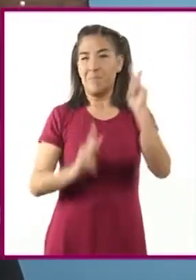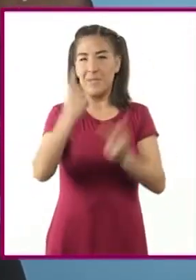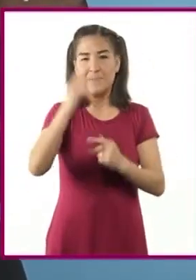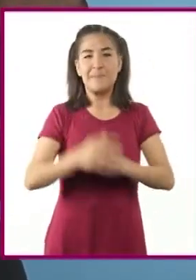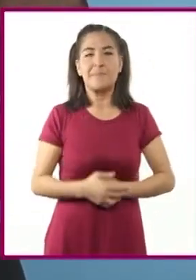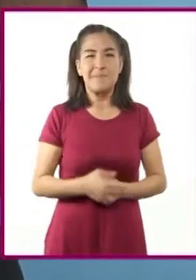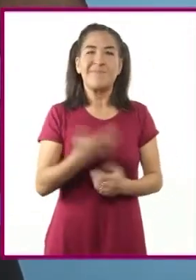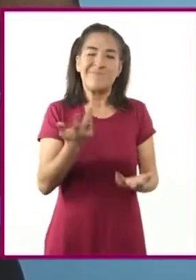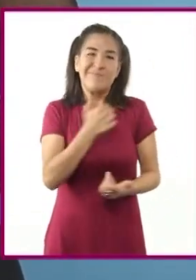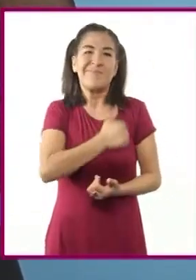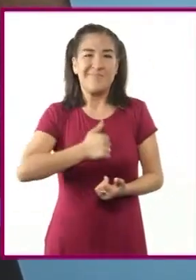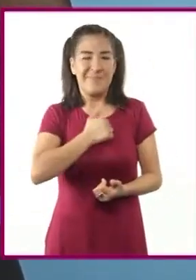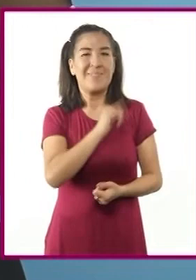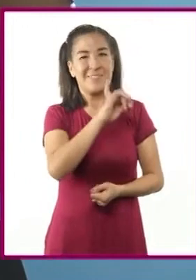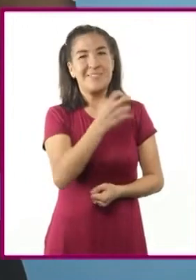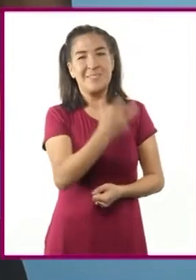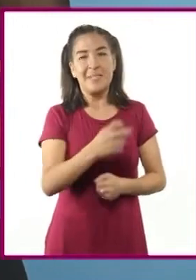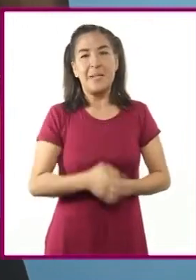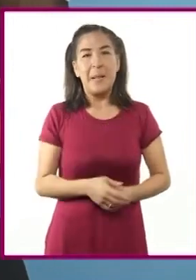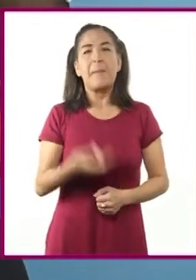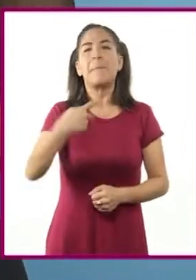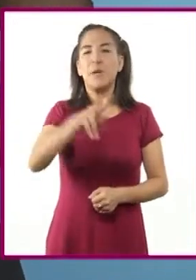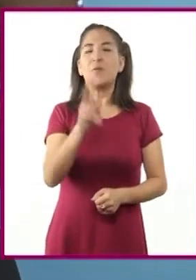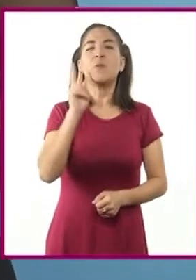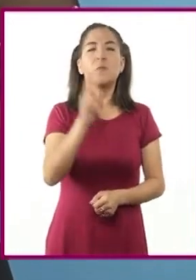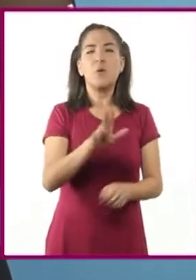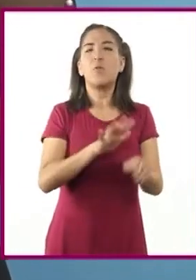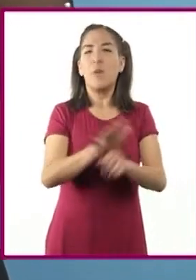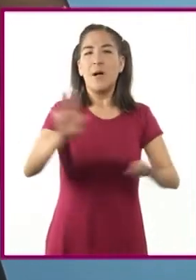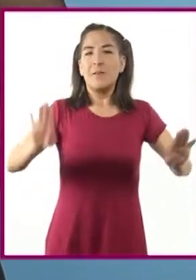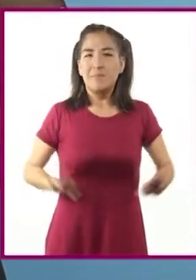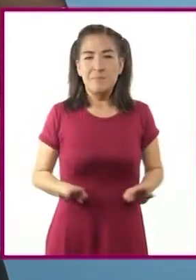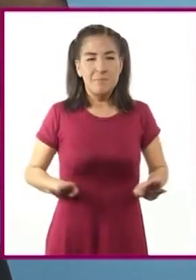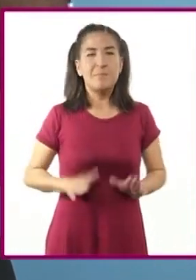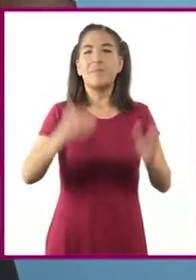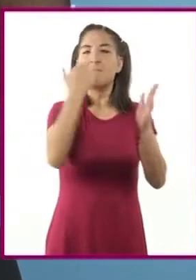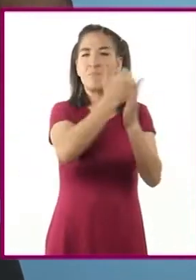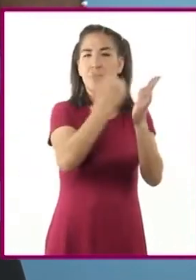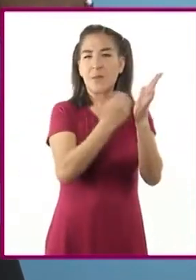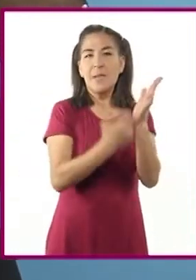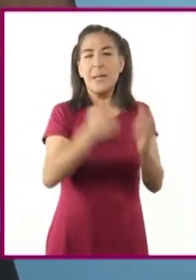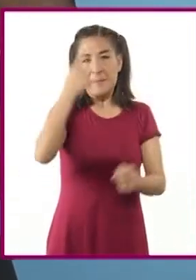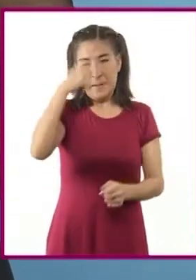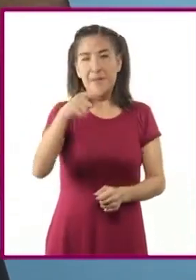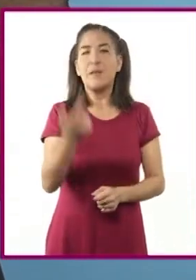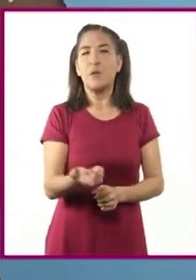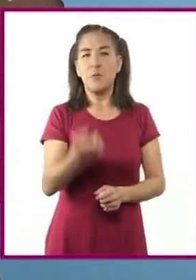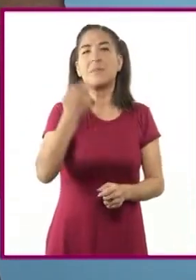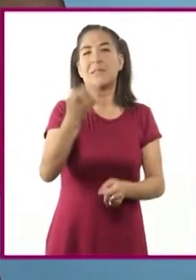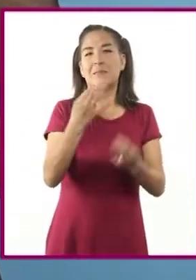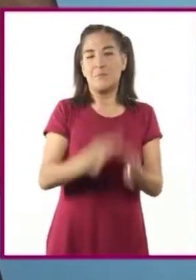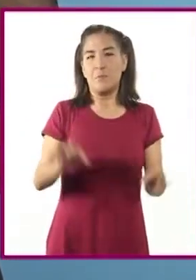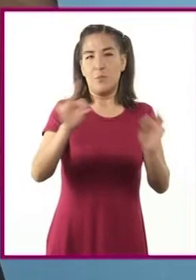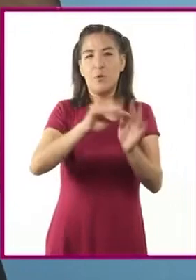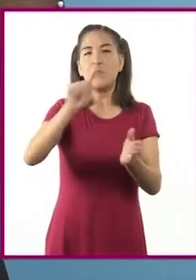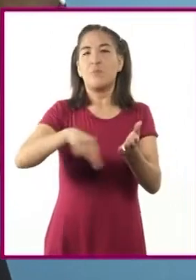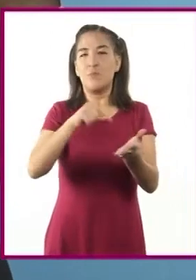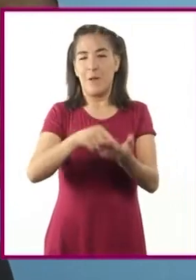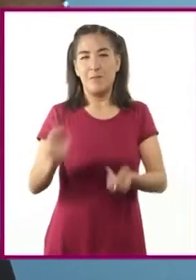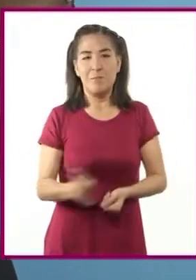Desafortunadamente así es, pero veamos cuáles son las características económicas más importantes de los espacios